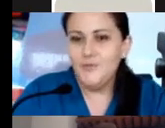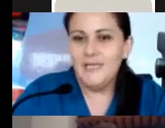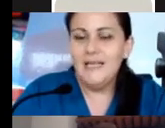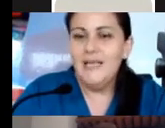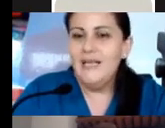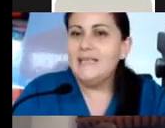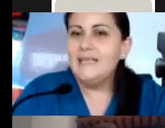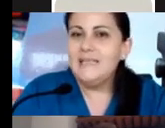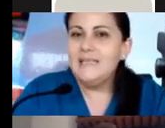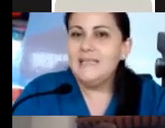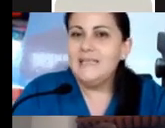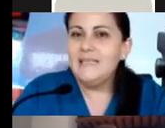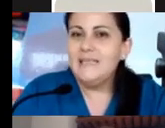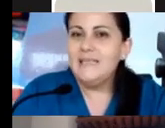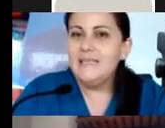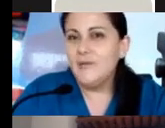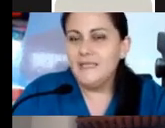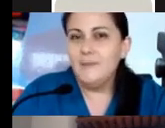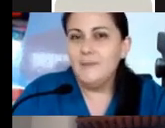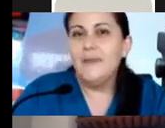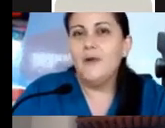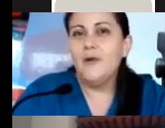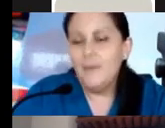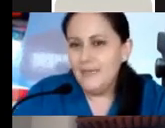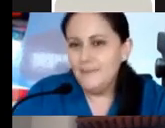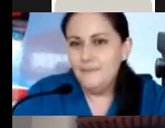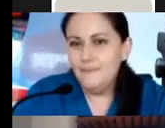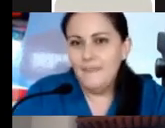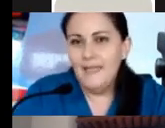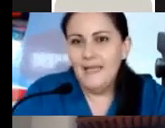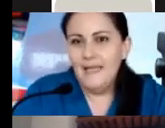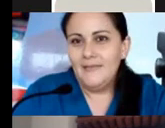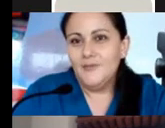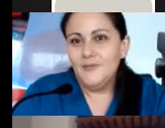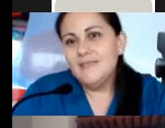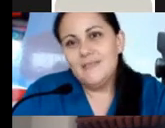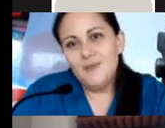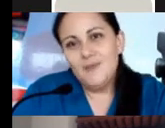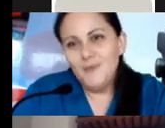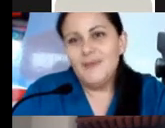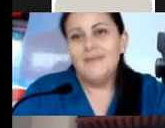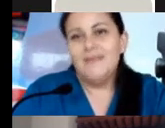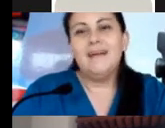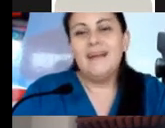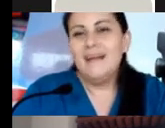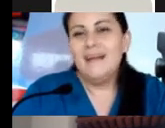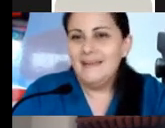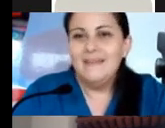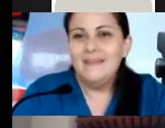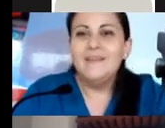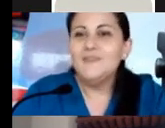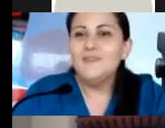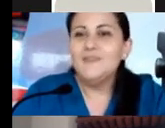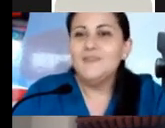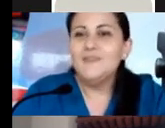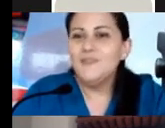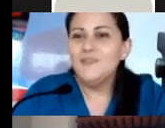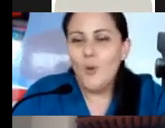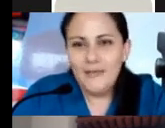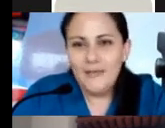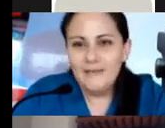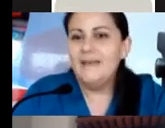muchachos usan las sillas como un sistema postural también para comer. Entonces es obvio que va a caer restos